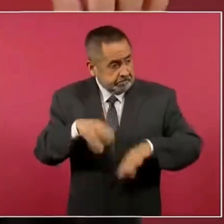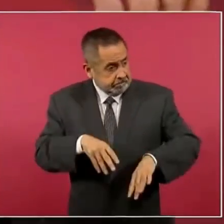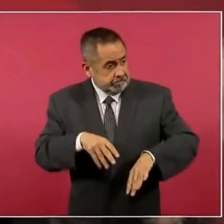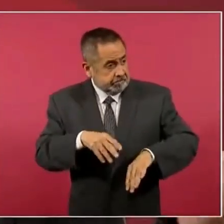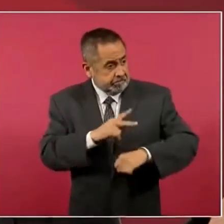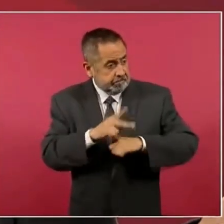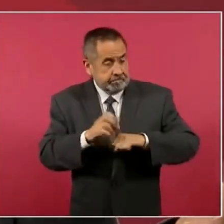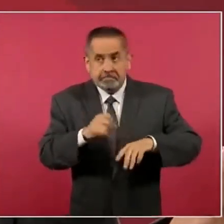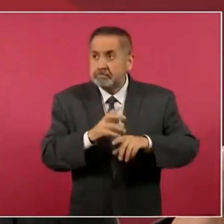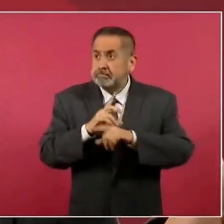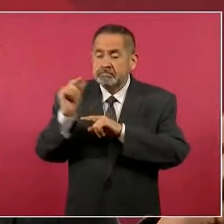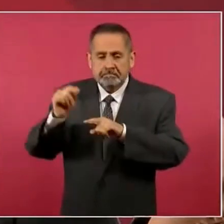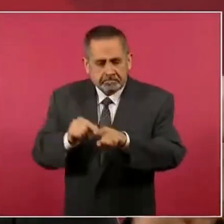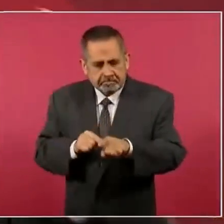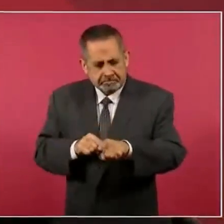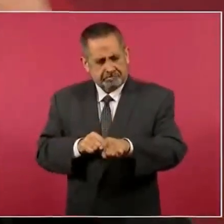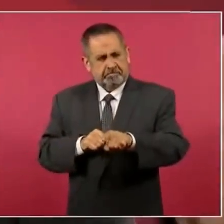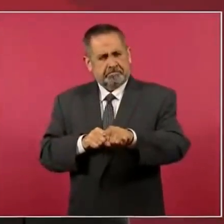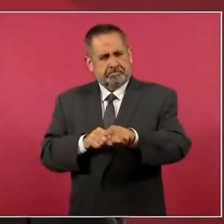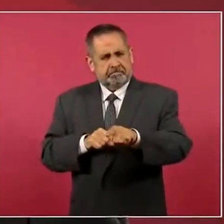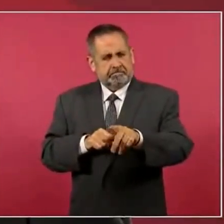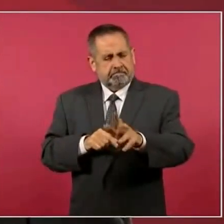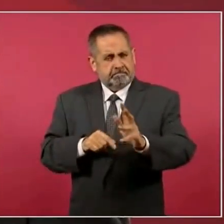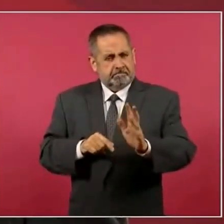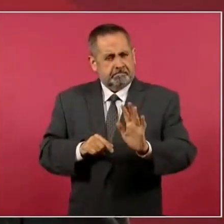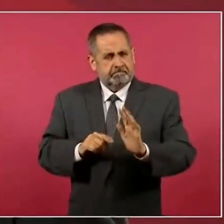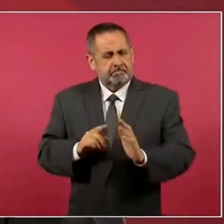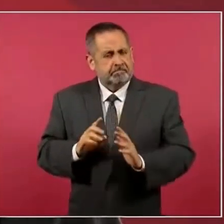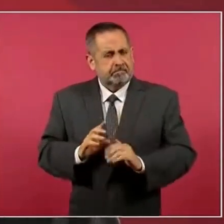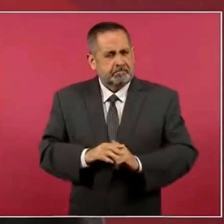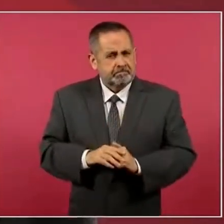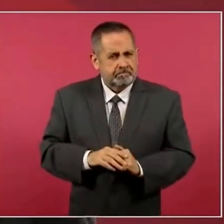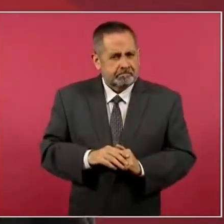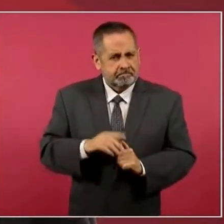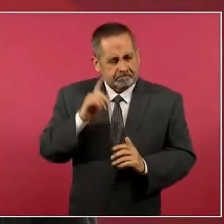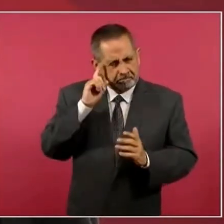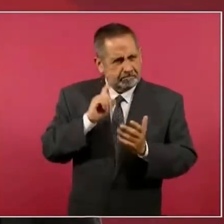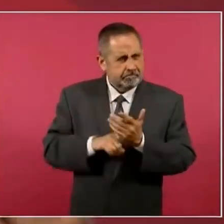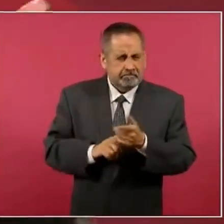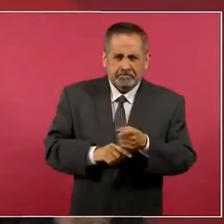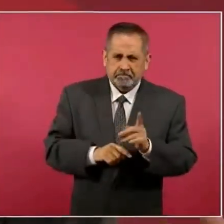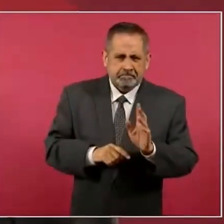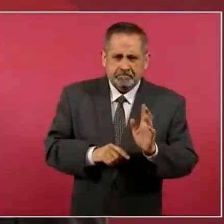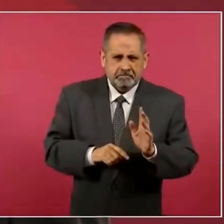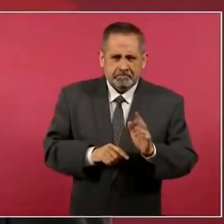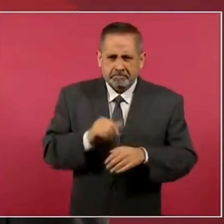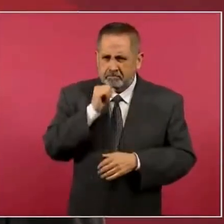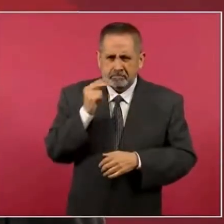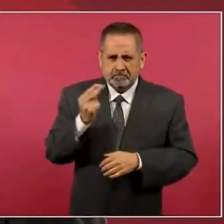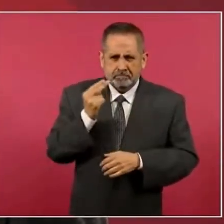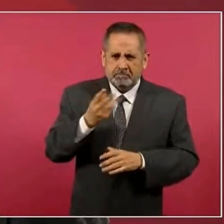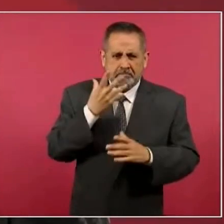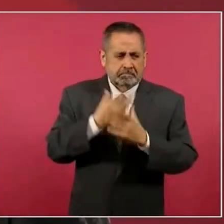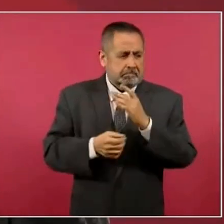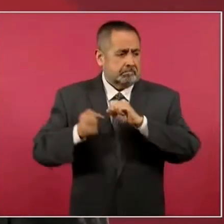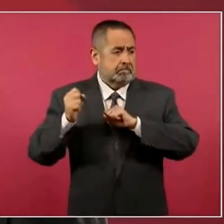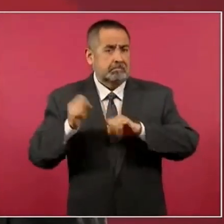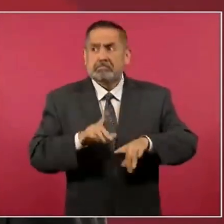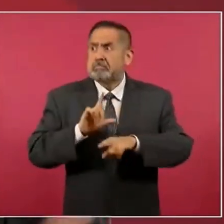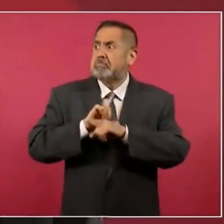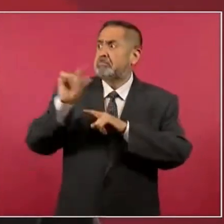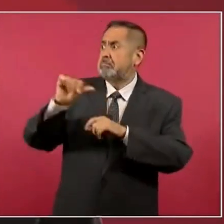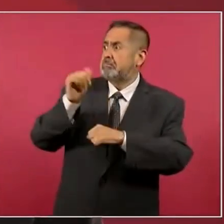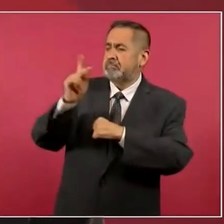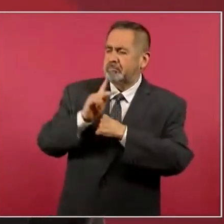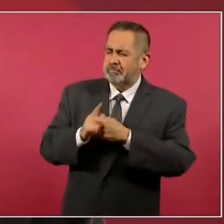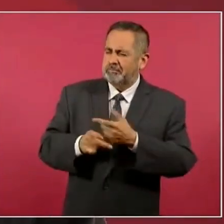y la verdad pues sí creo que no había necesidad,